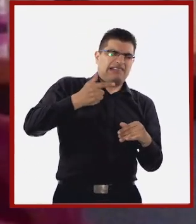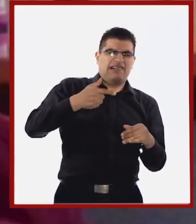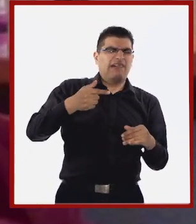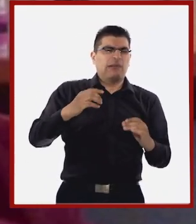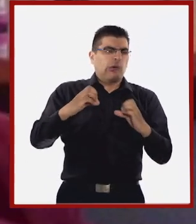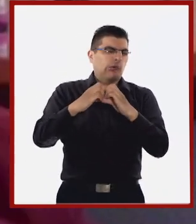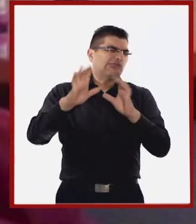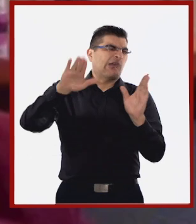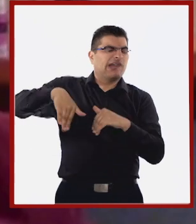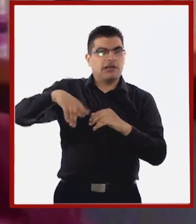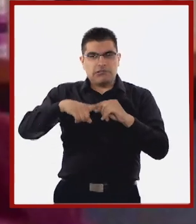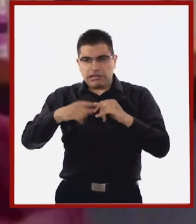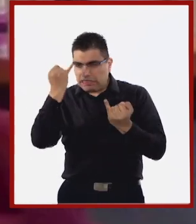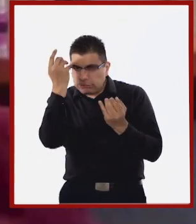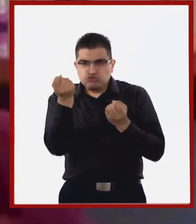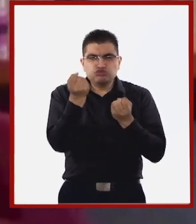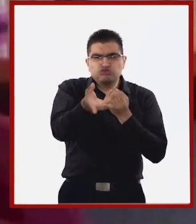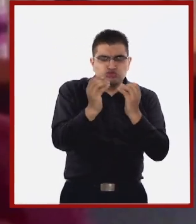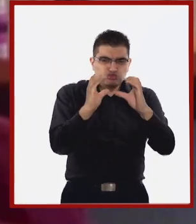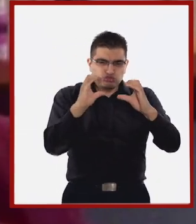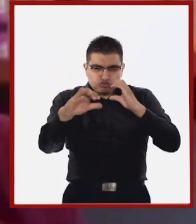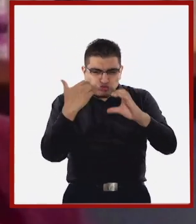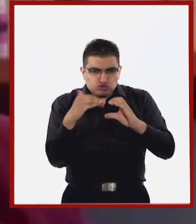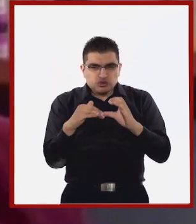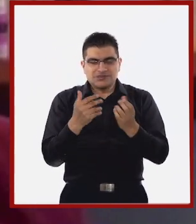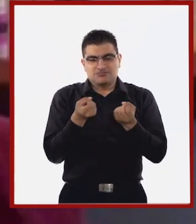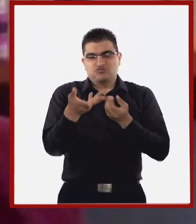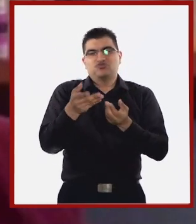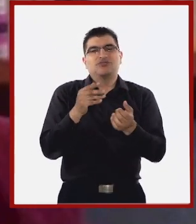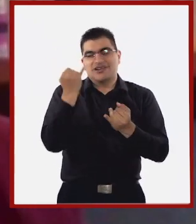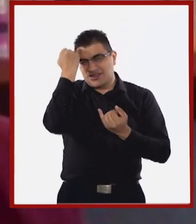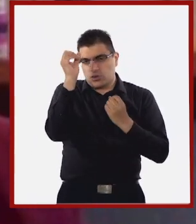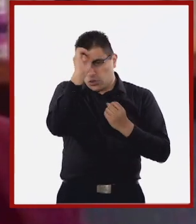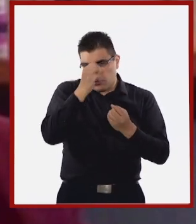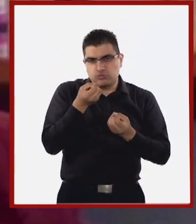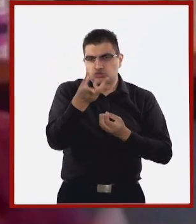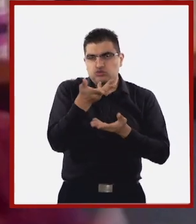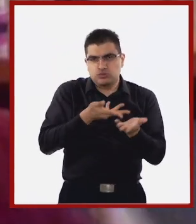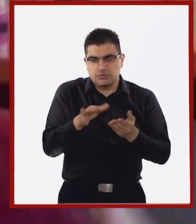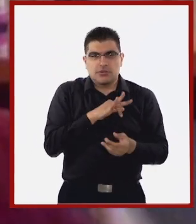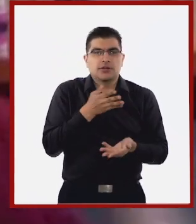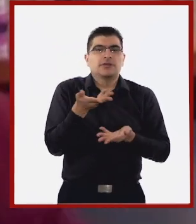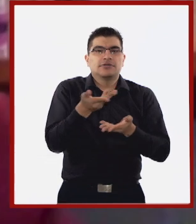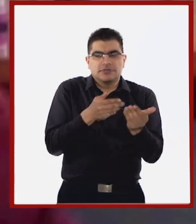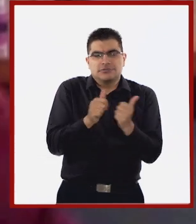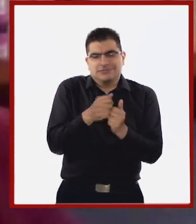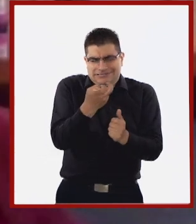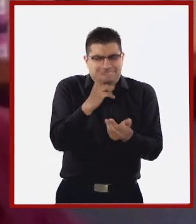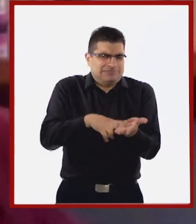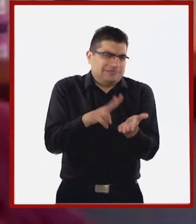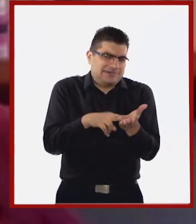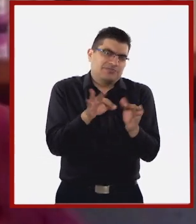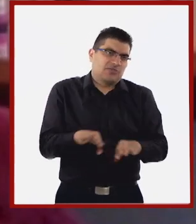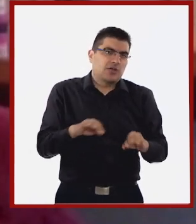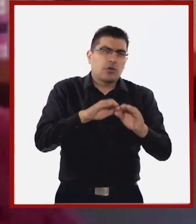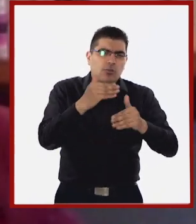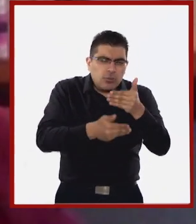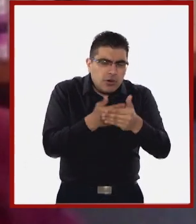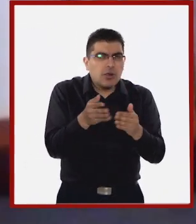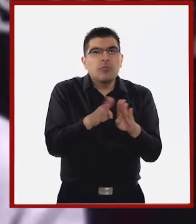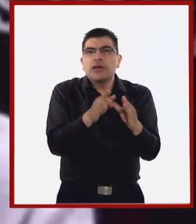intercambiar interpretaciones y lecturas de los textos. Y eso también es valiosísimo porque es parte del proceso y de escribir en